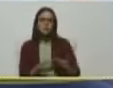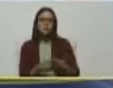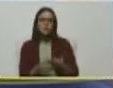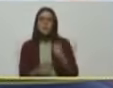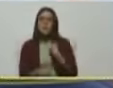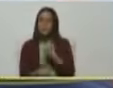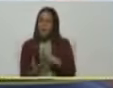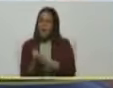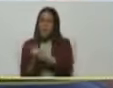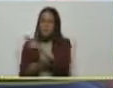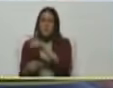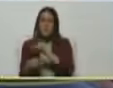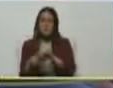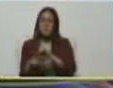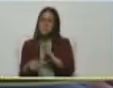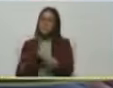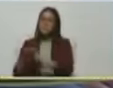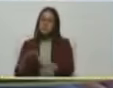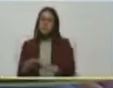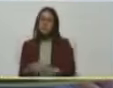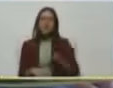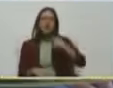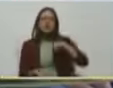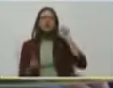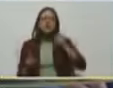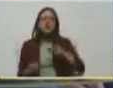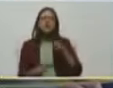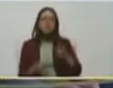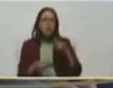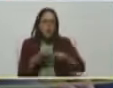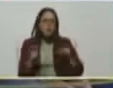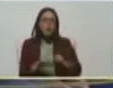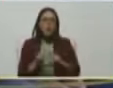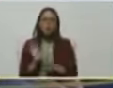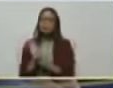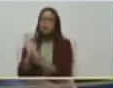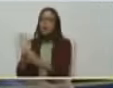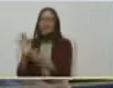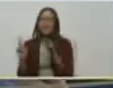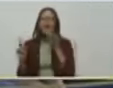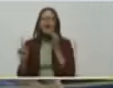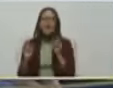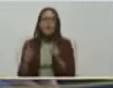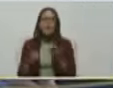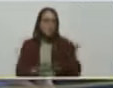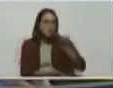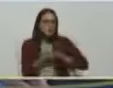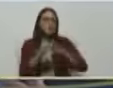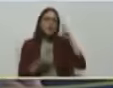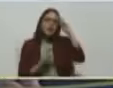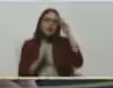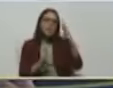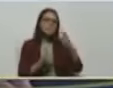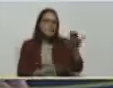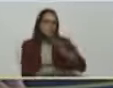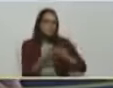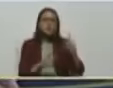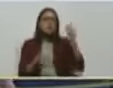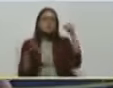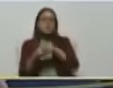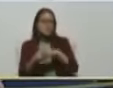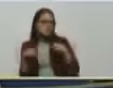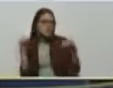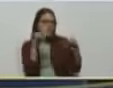primer ministro Rowley, tienen que ser un modelo, relaciones de respeto mutuo, nadie se mete en los